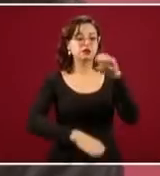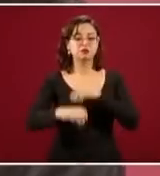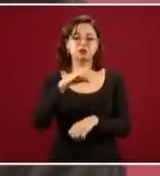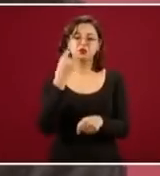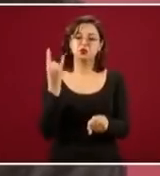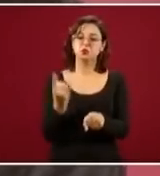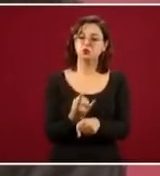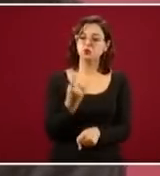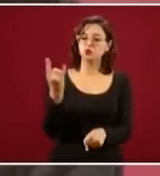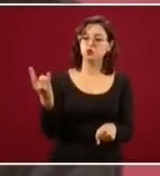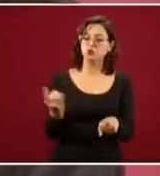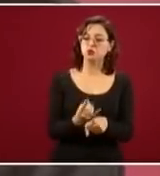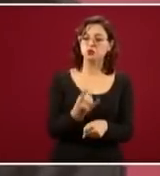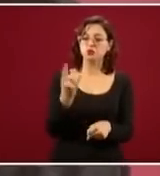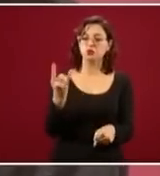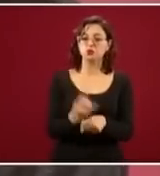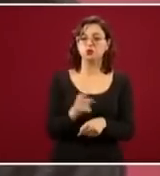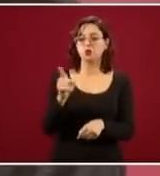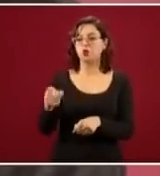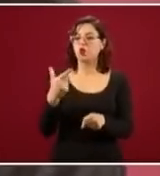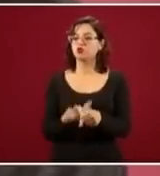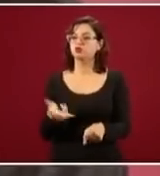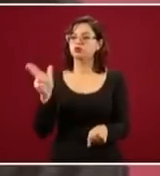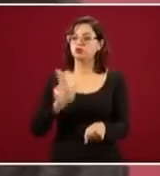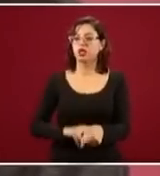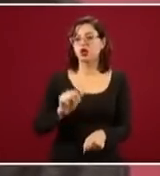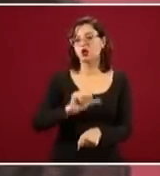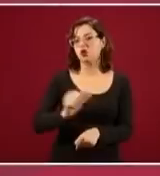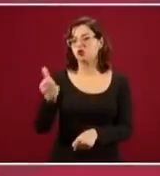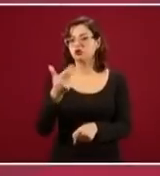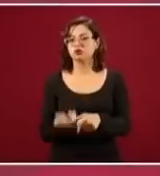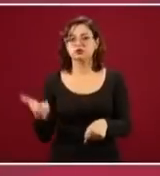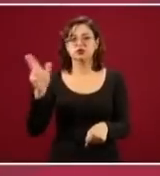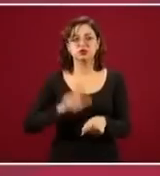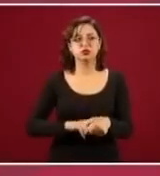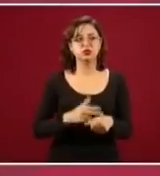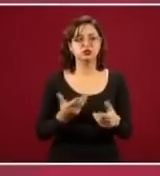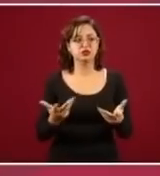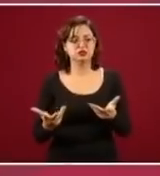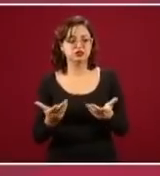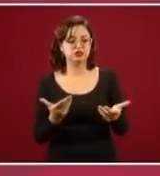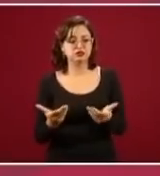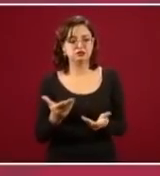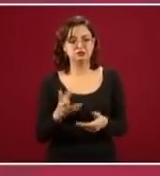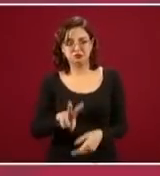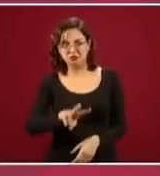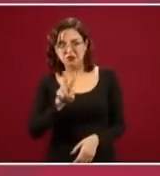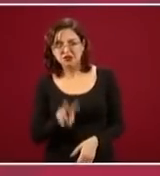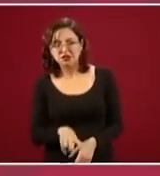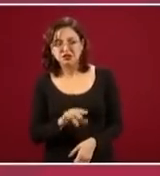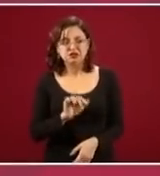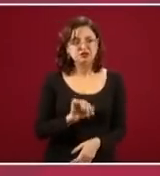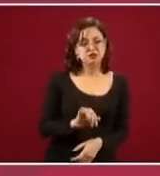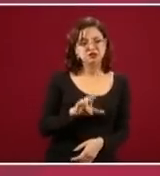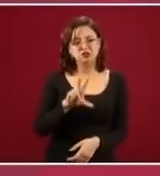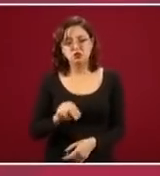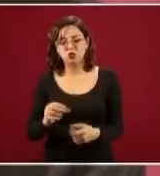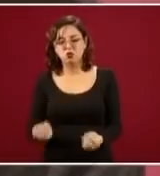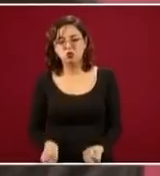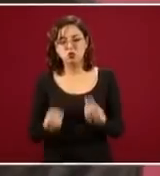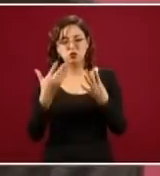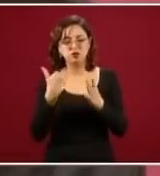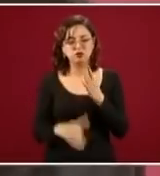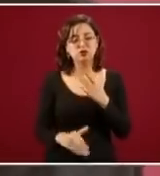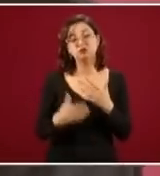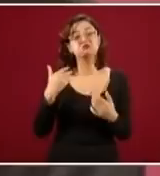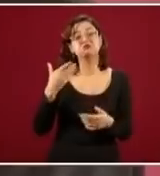privada, este hospital y varios otros no puedan resolver con certeza cuánto necesitan, cuánto les